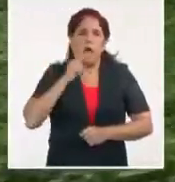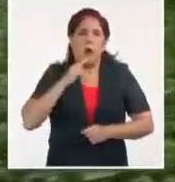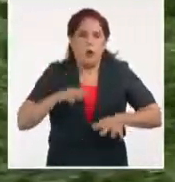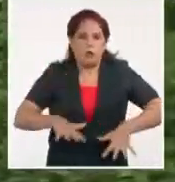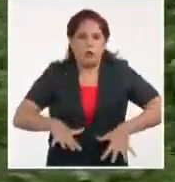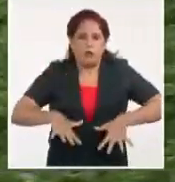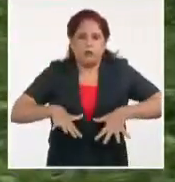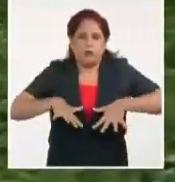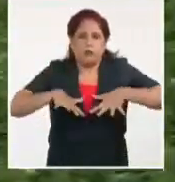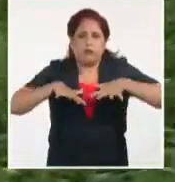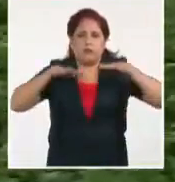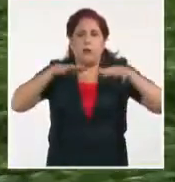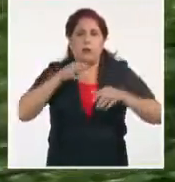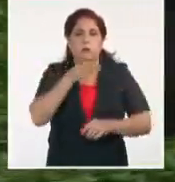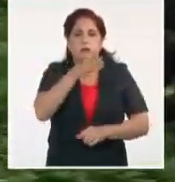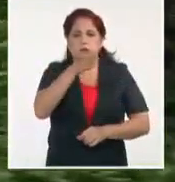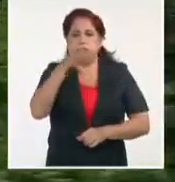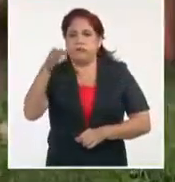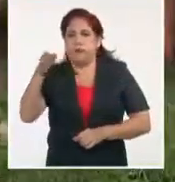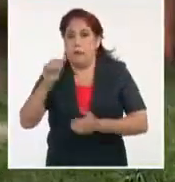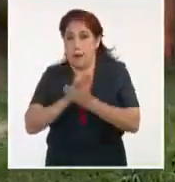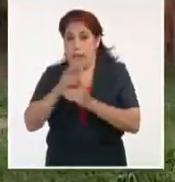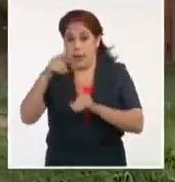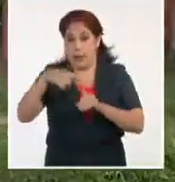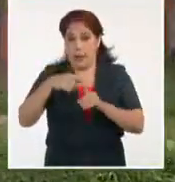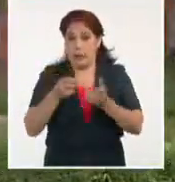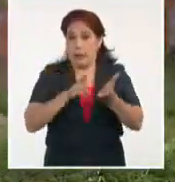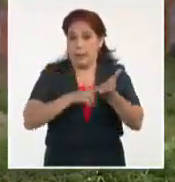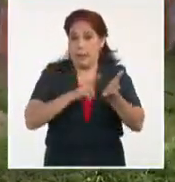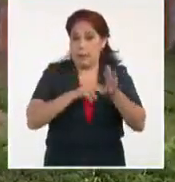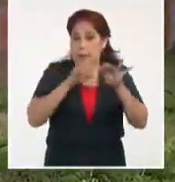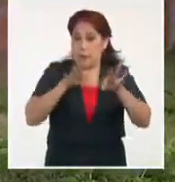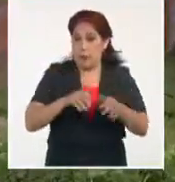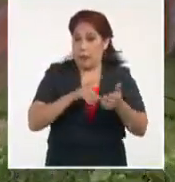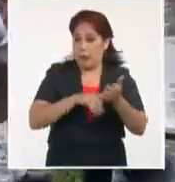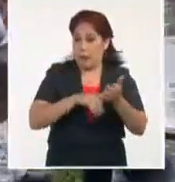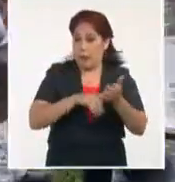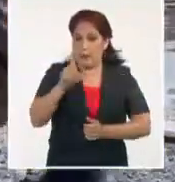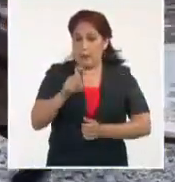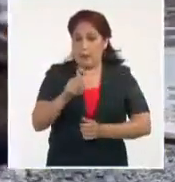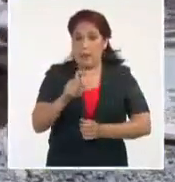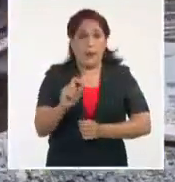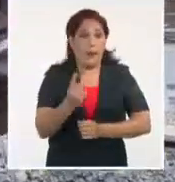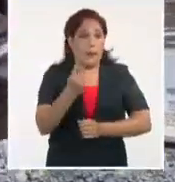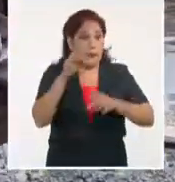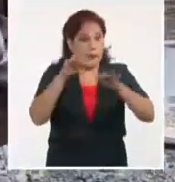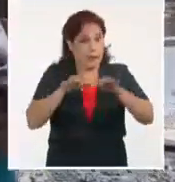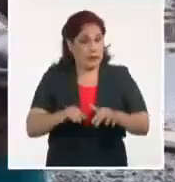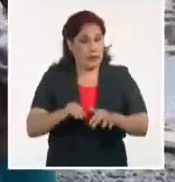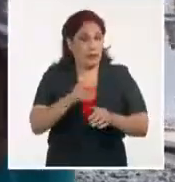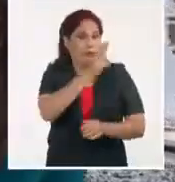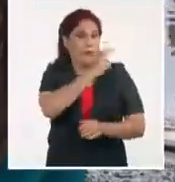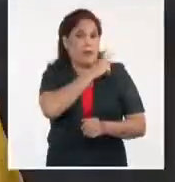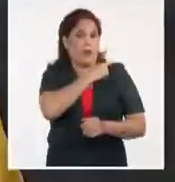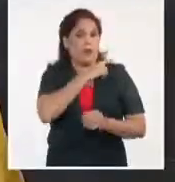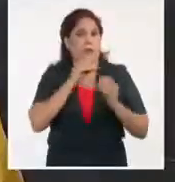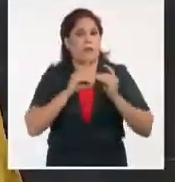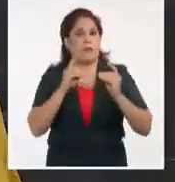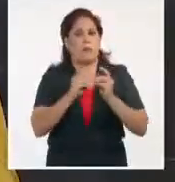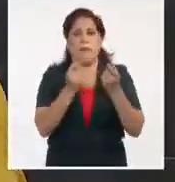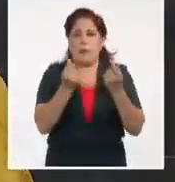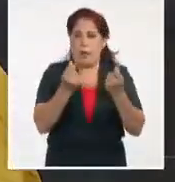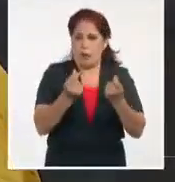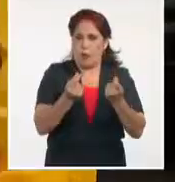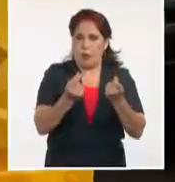aguas. En recorrido por la ciudad cabecera, el miembro del secretariado del Comité Central del Partido y jefe de su departamento económico,